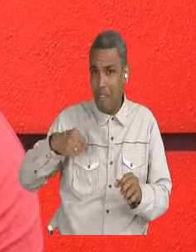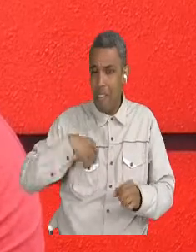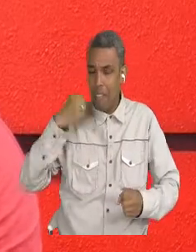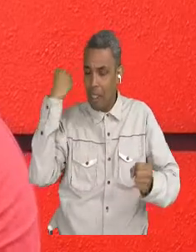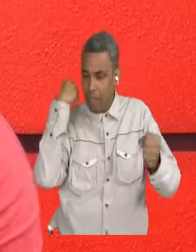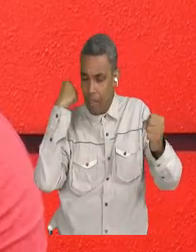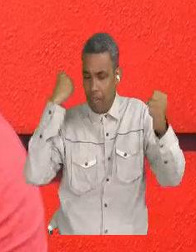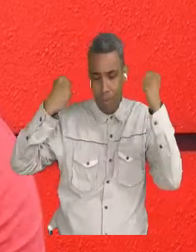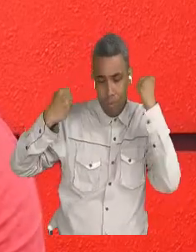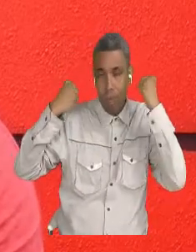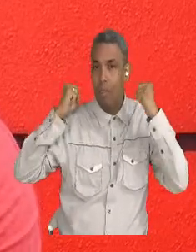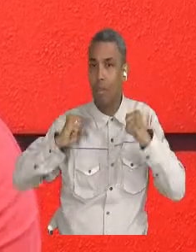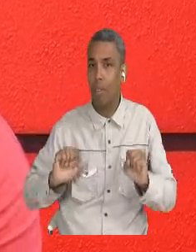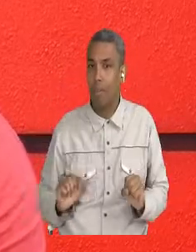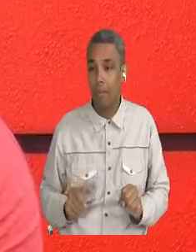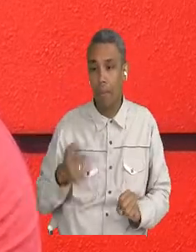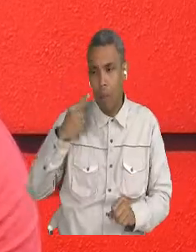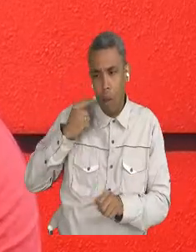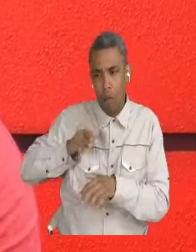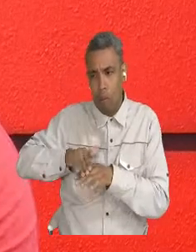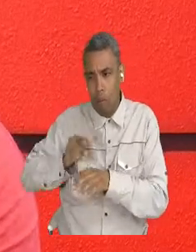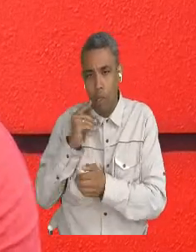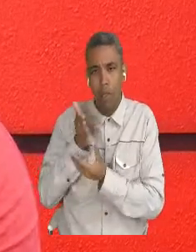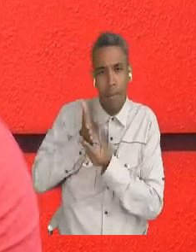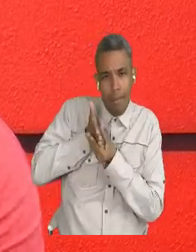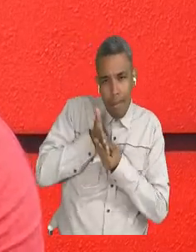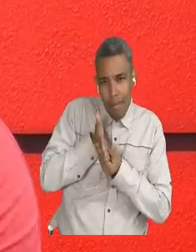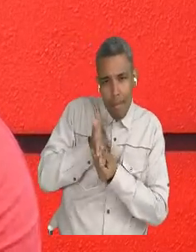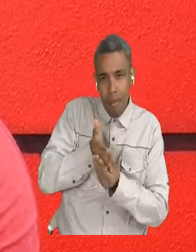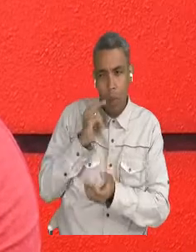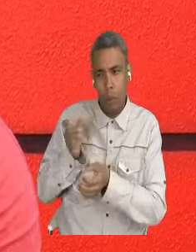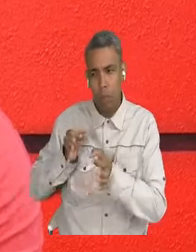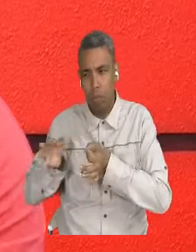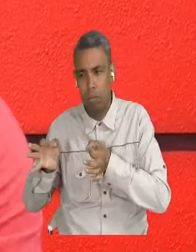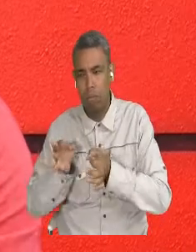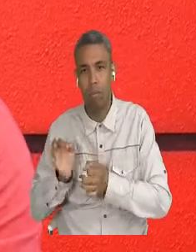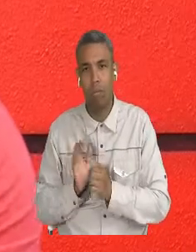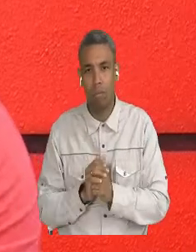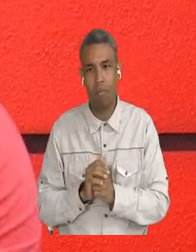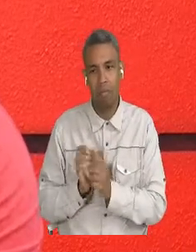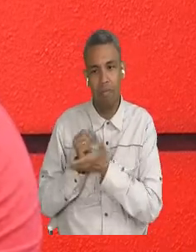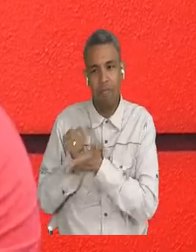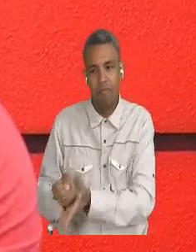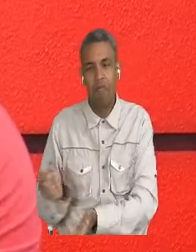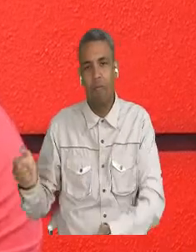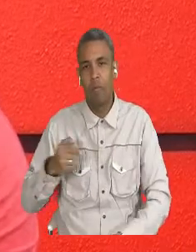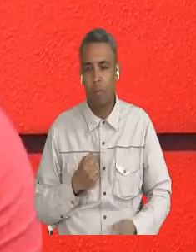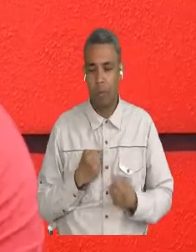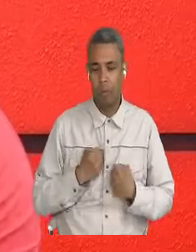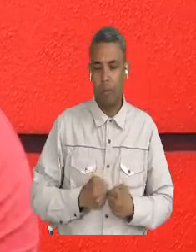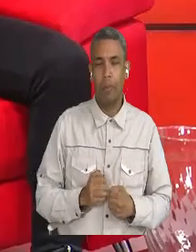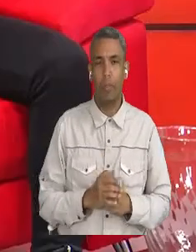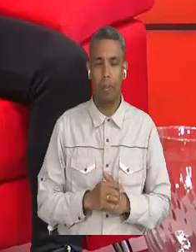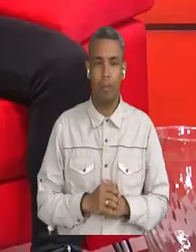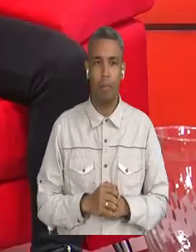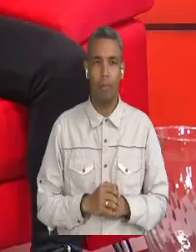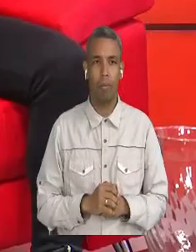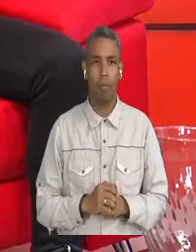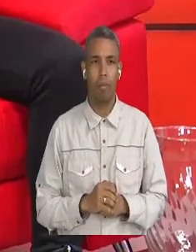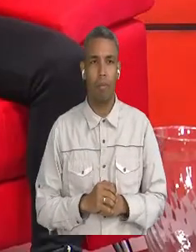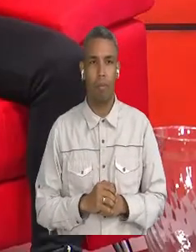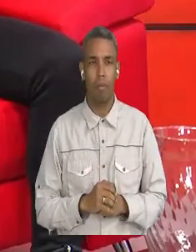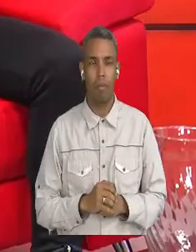garantizándoles que se entrenen bien, guiándolas para que se hagan las cosas de la mejor manera. Es un entrenamiento semipersonalizado, ¿por qué? Porque prácticamente